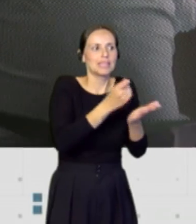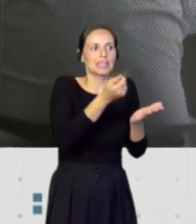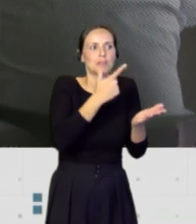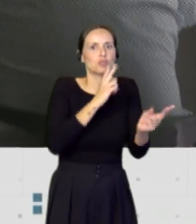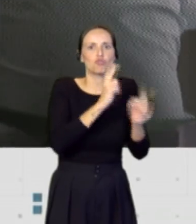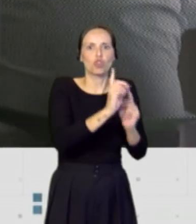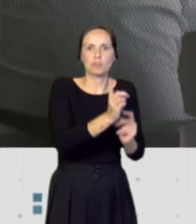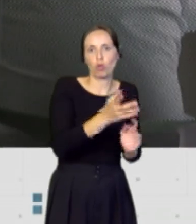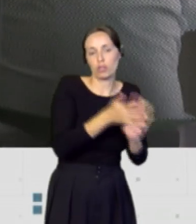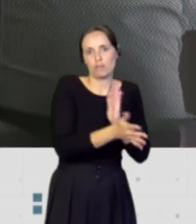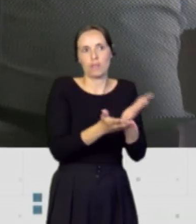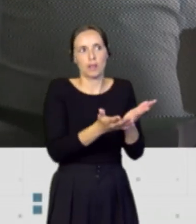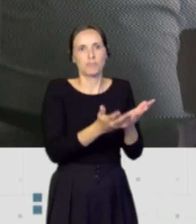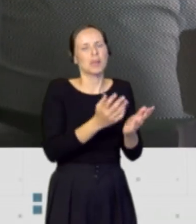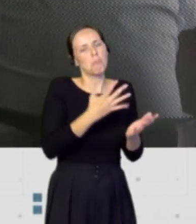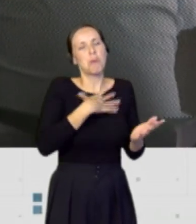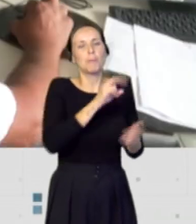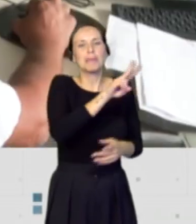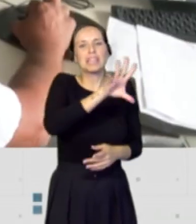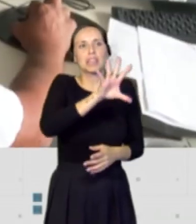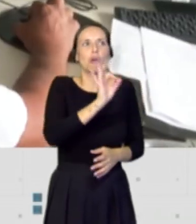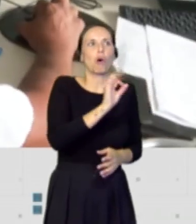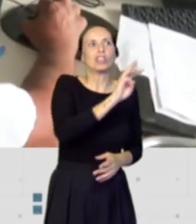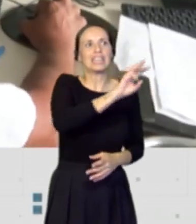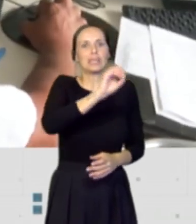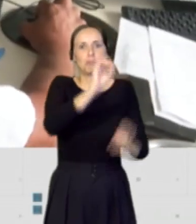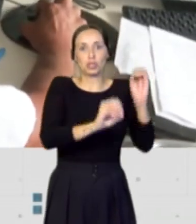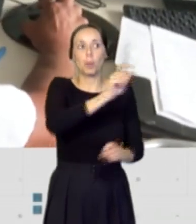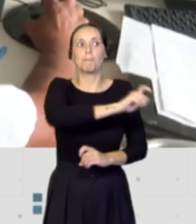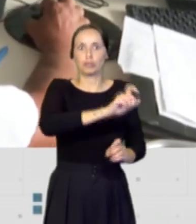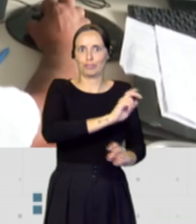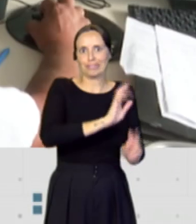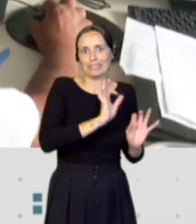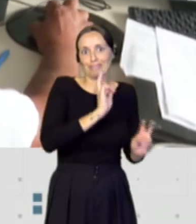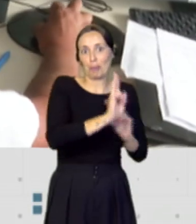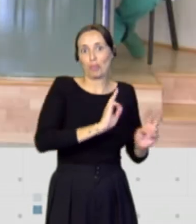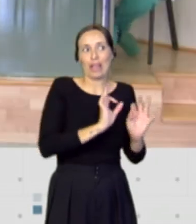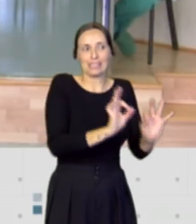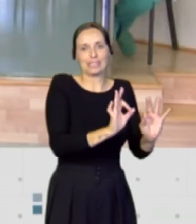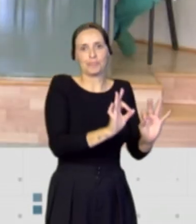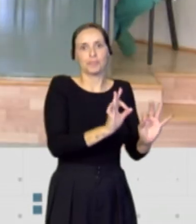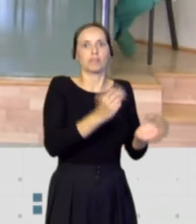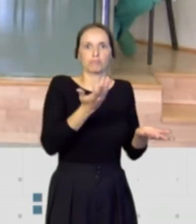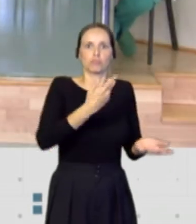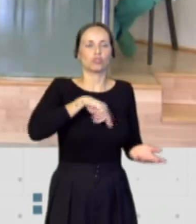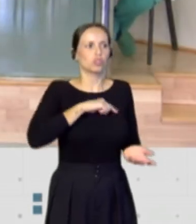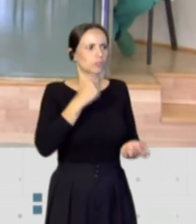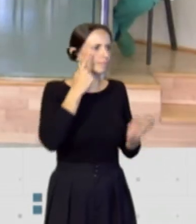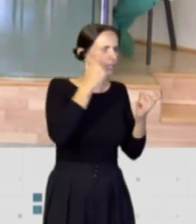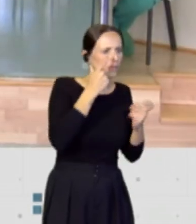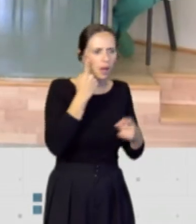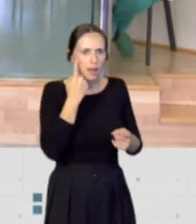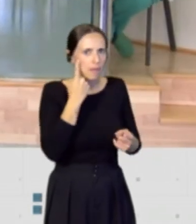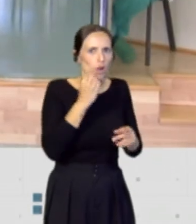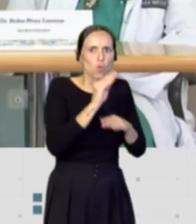respondiendo, hecho que ocurre como en un 25-30% de los casos, y ver si somos capaces de curar al paciente o por lo